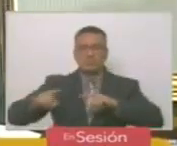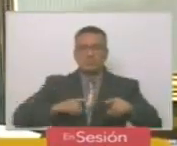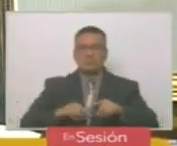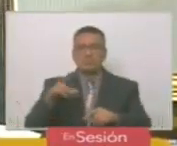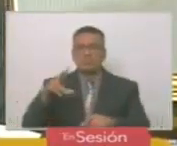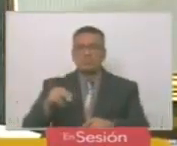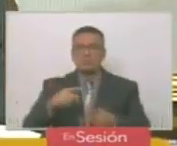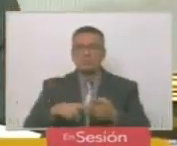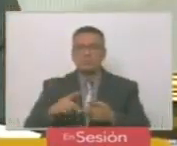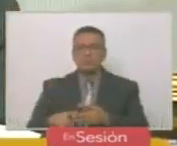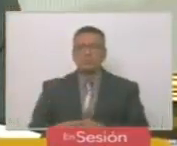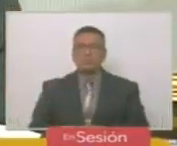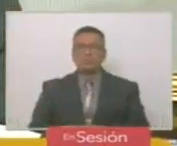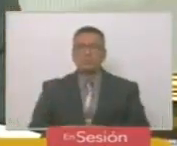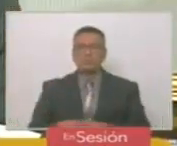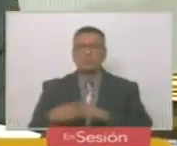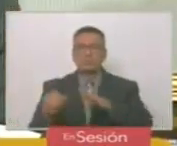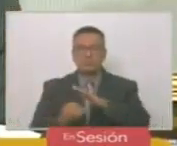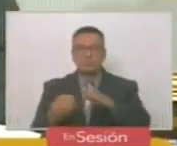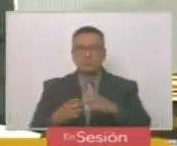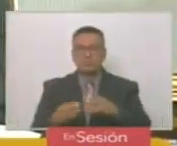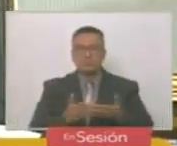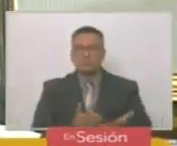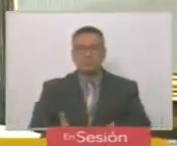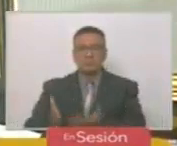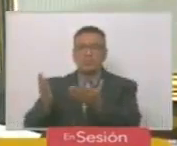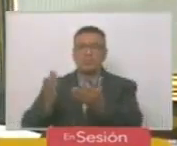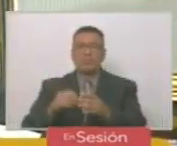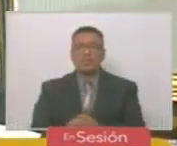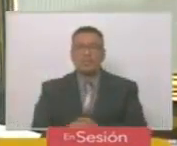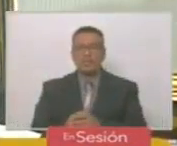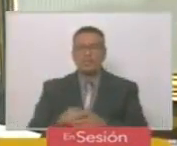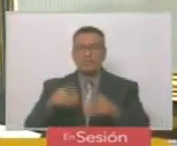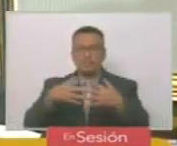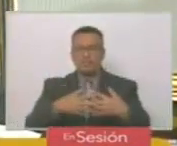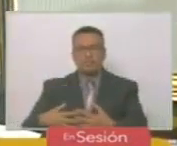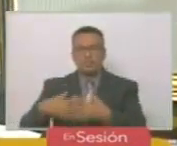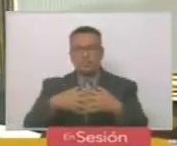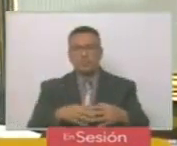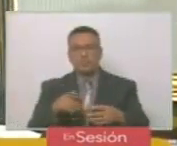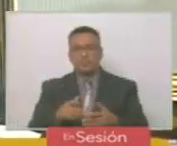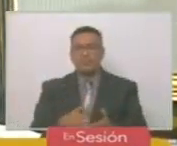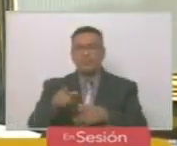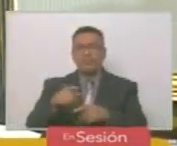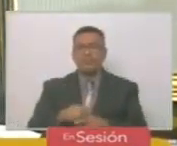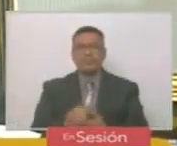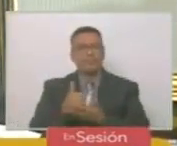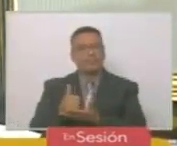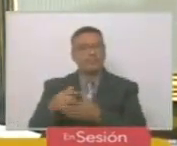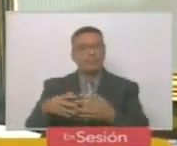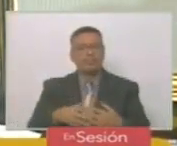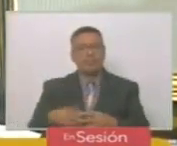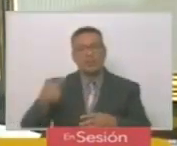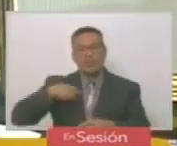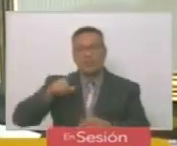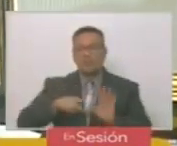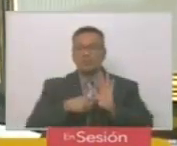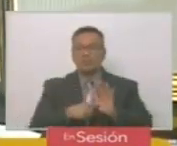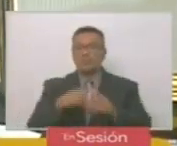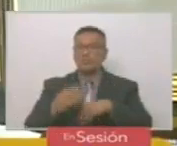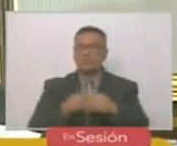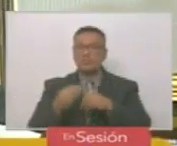otra cosa que instancias al servicio del Imperio del Norte, pues ahí tendremos que mostrarles